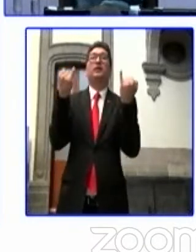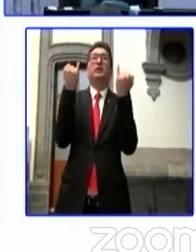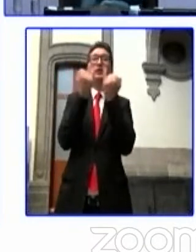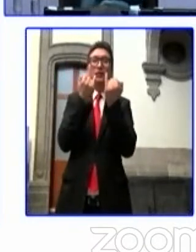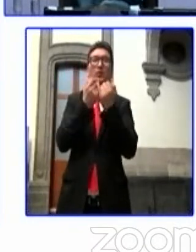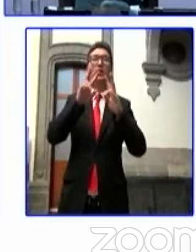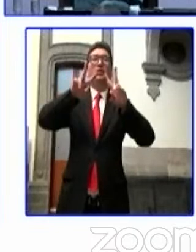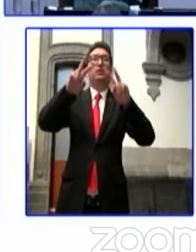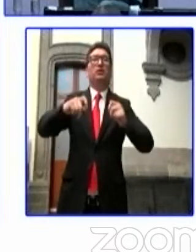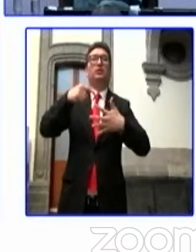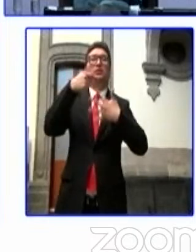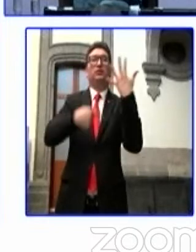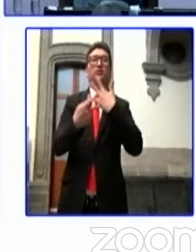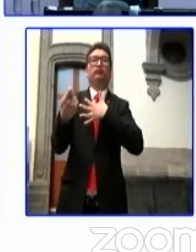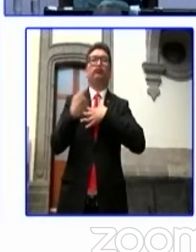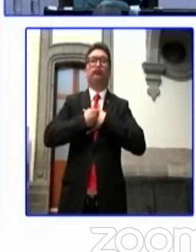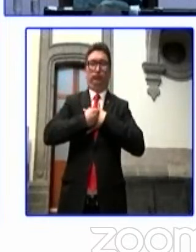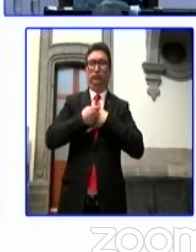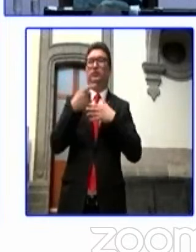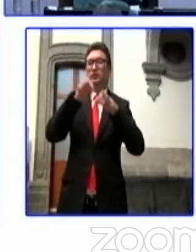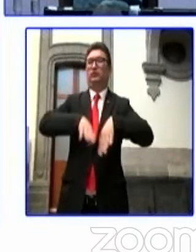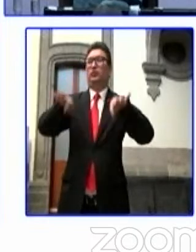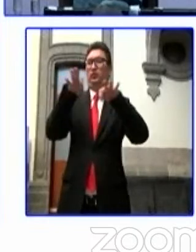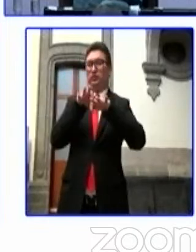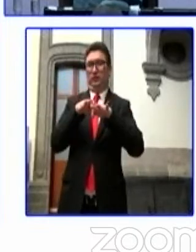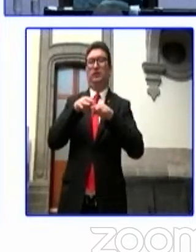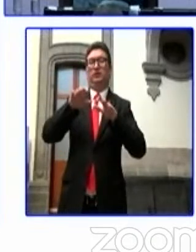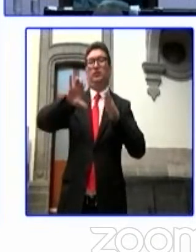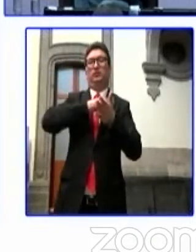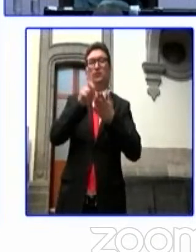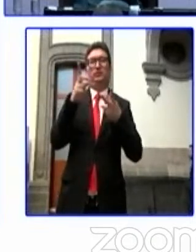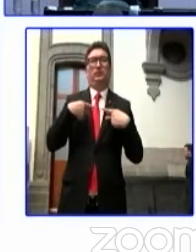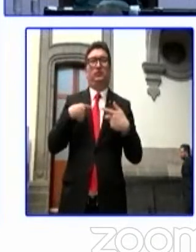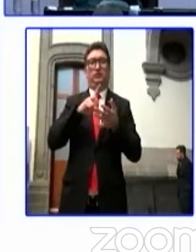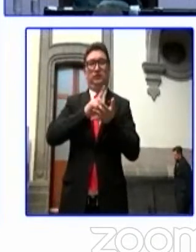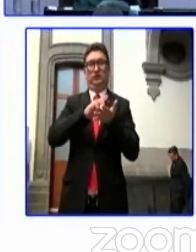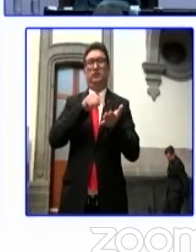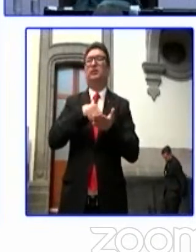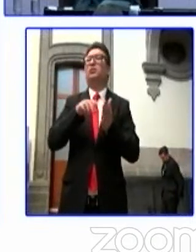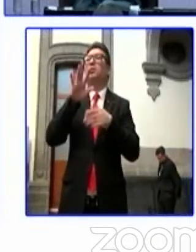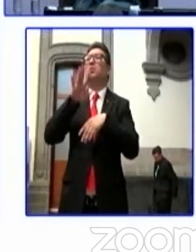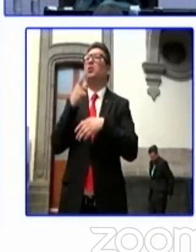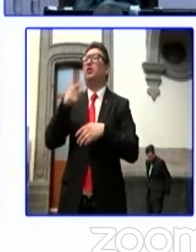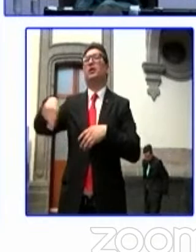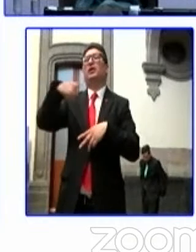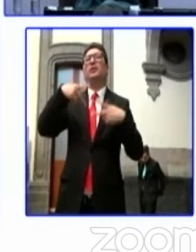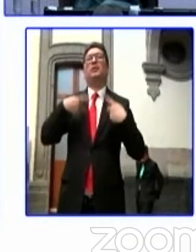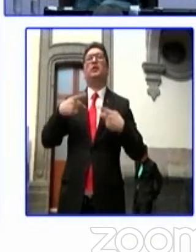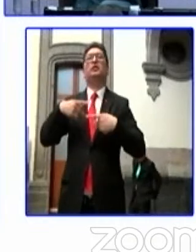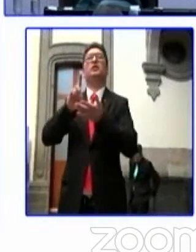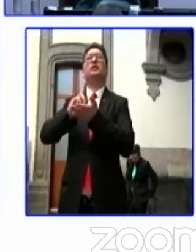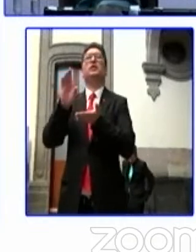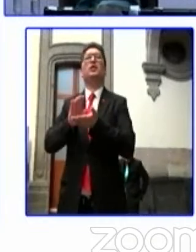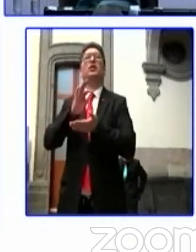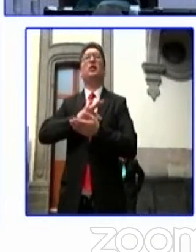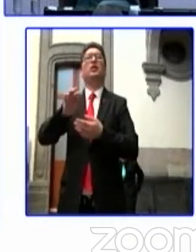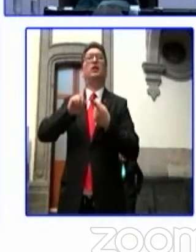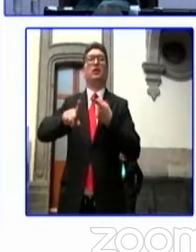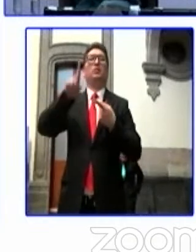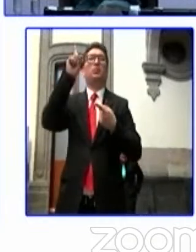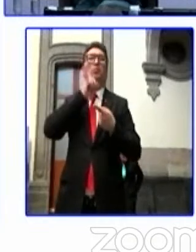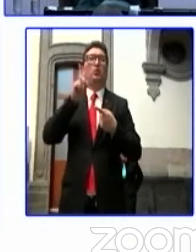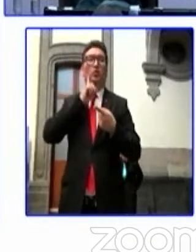que eso lo tenemos contemplado en toda la convención. Mujer, porque las personas con discapacidad son mujeres,